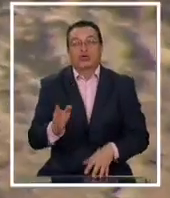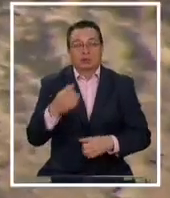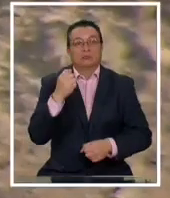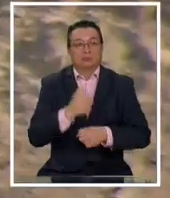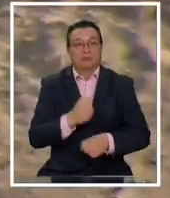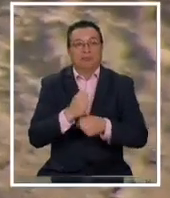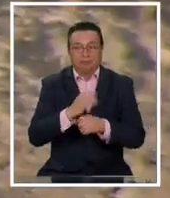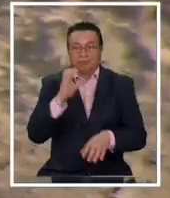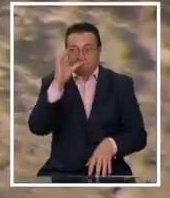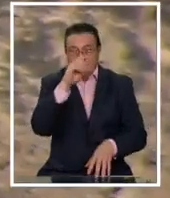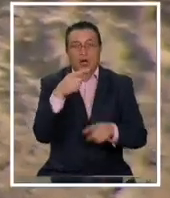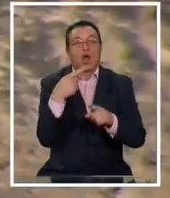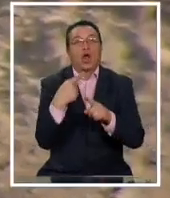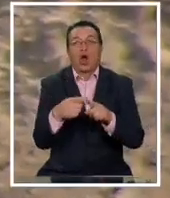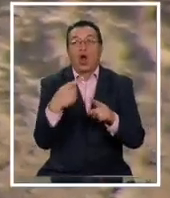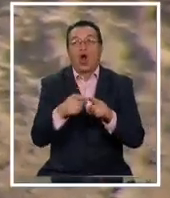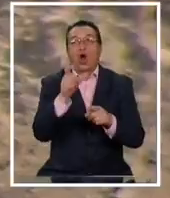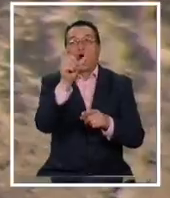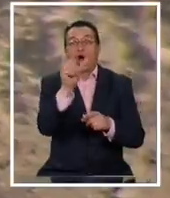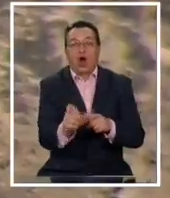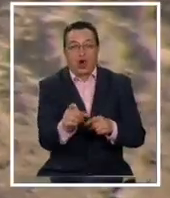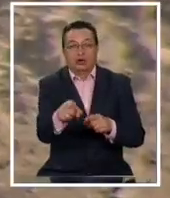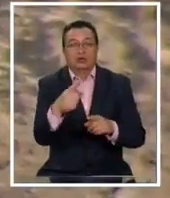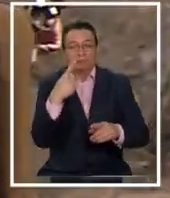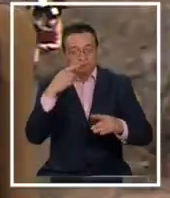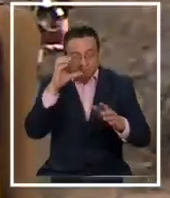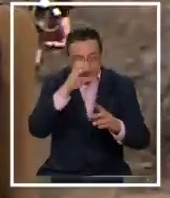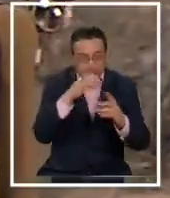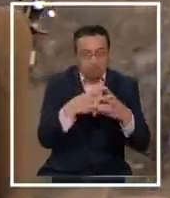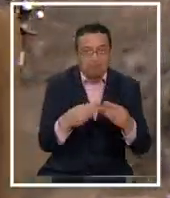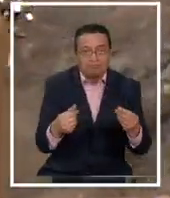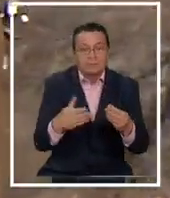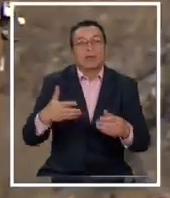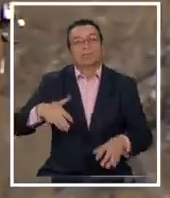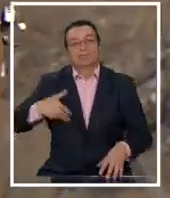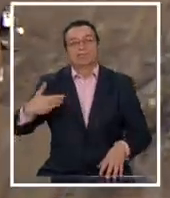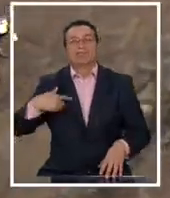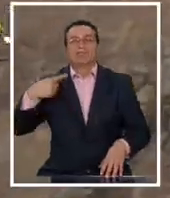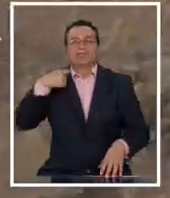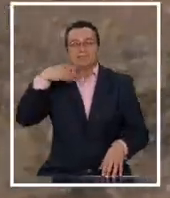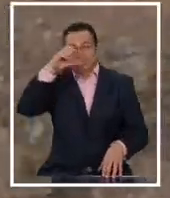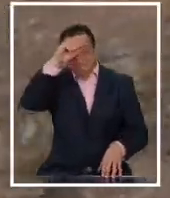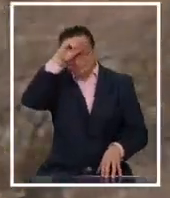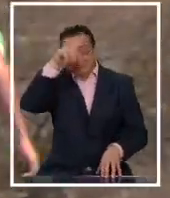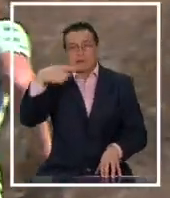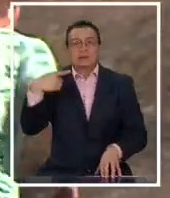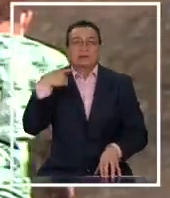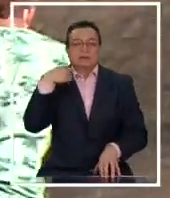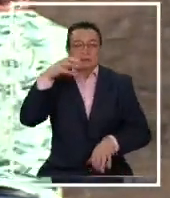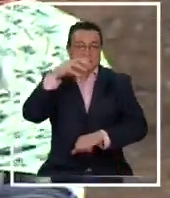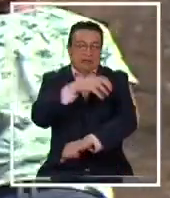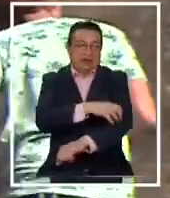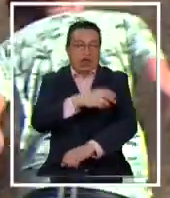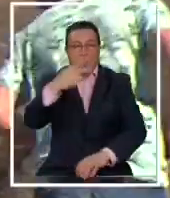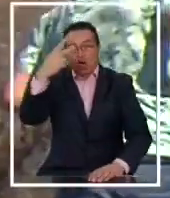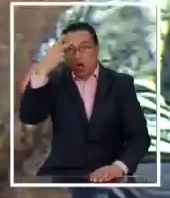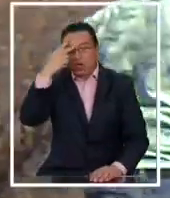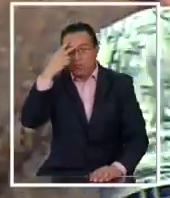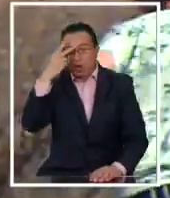dar con la ubicación del otro pirquinero. Una lamentable tragedia minera que enluta a la región de Coquimbo.